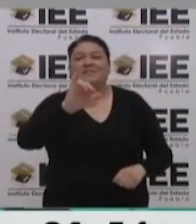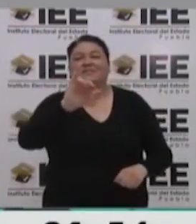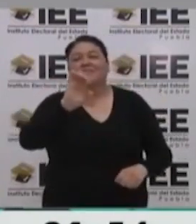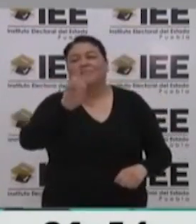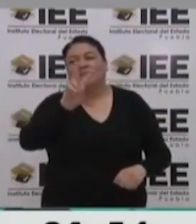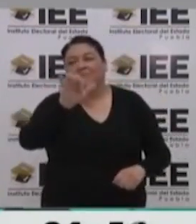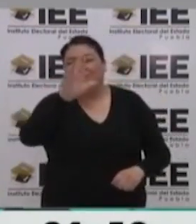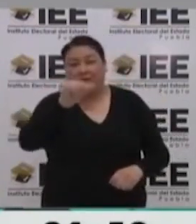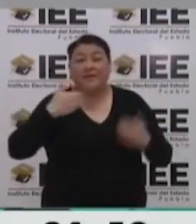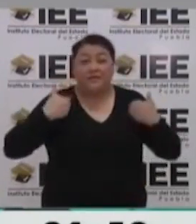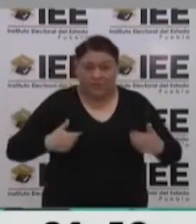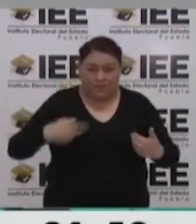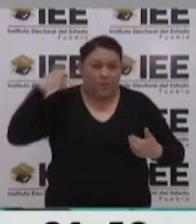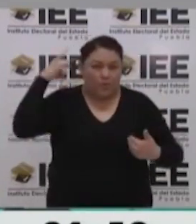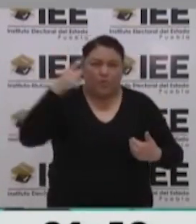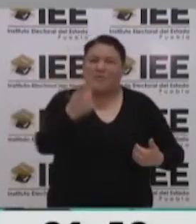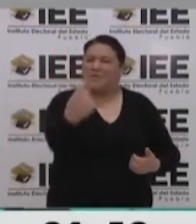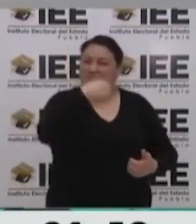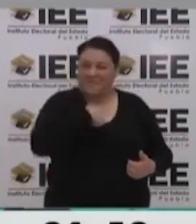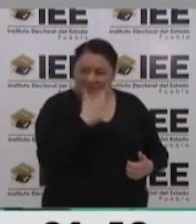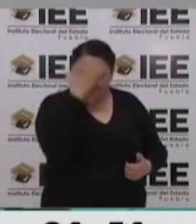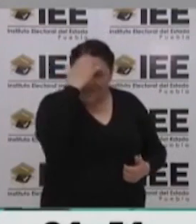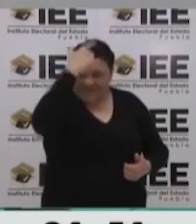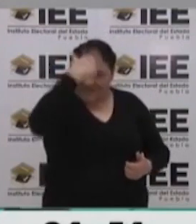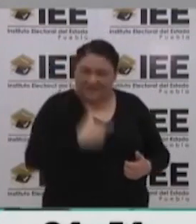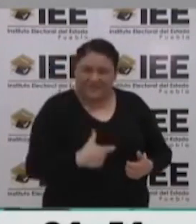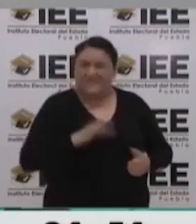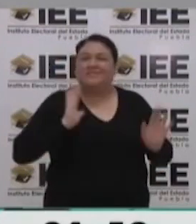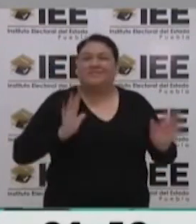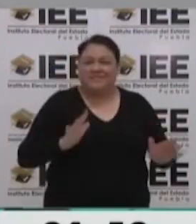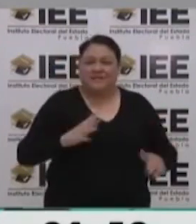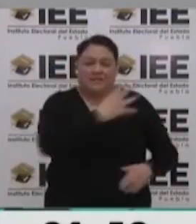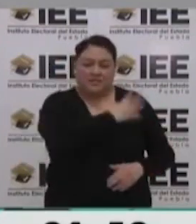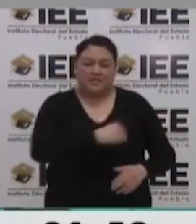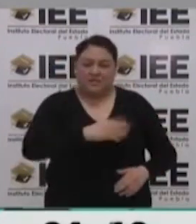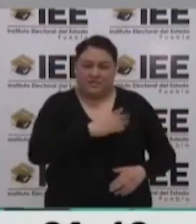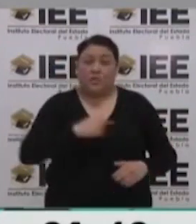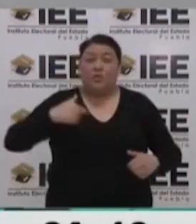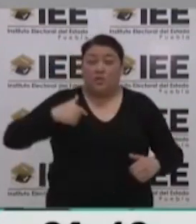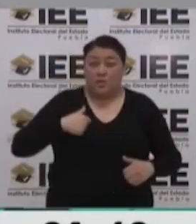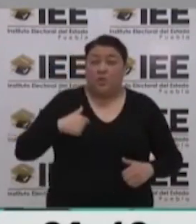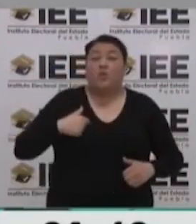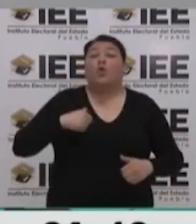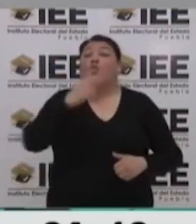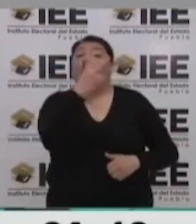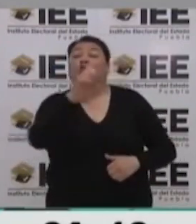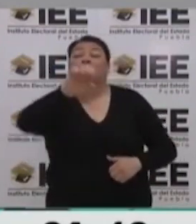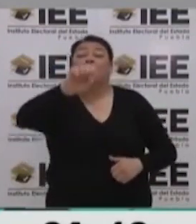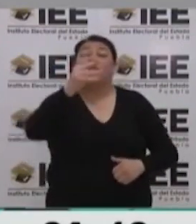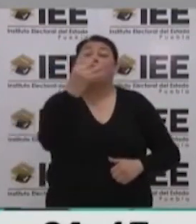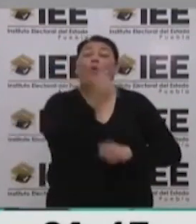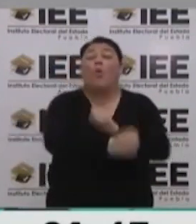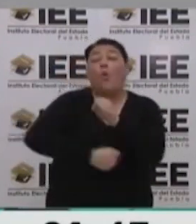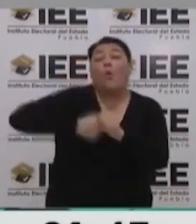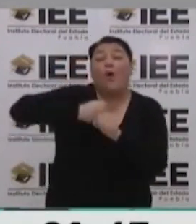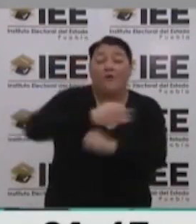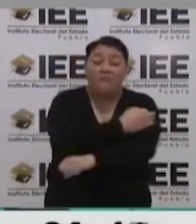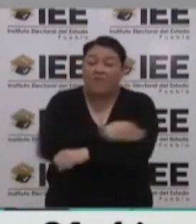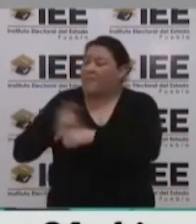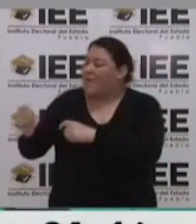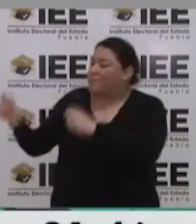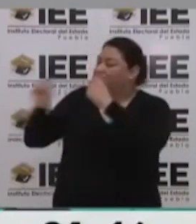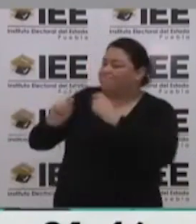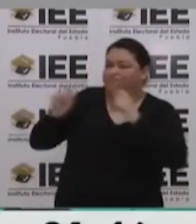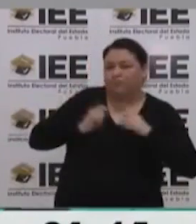poblano tú me conoces toda la vida ha decido 264 años lleva a mi familia quien puebla he sido comerciante